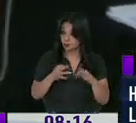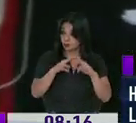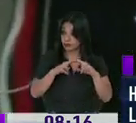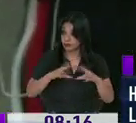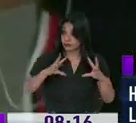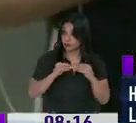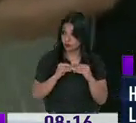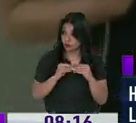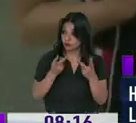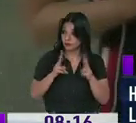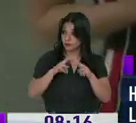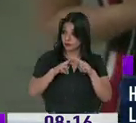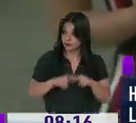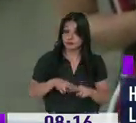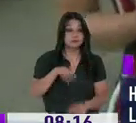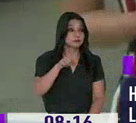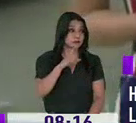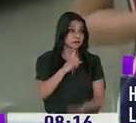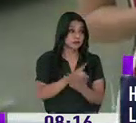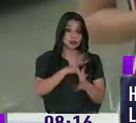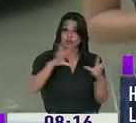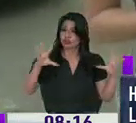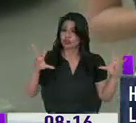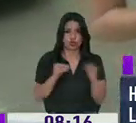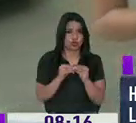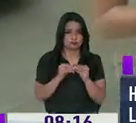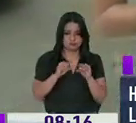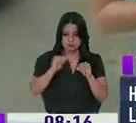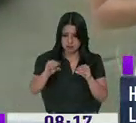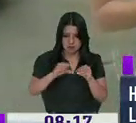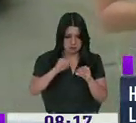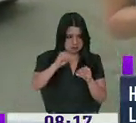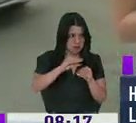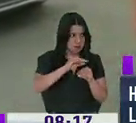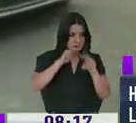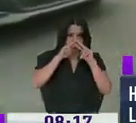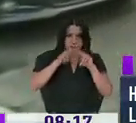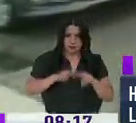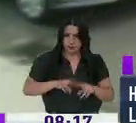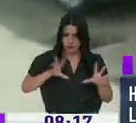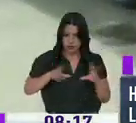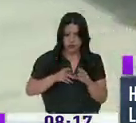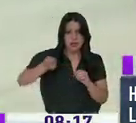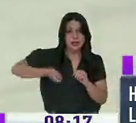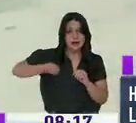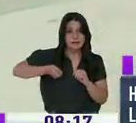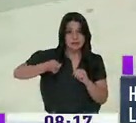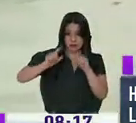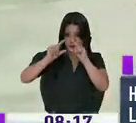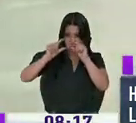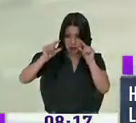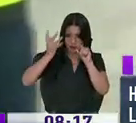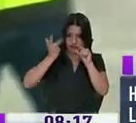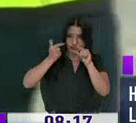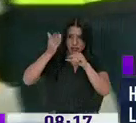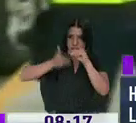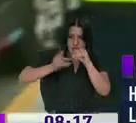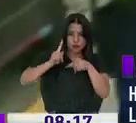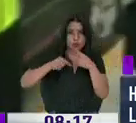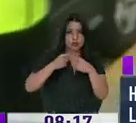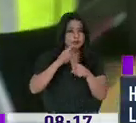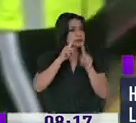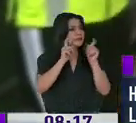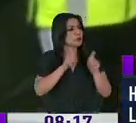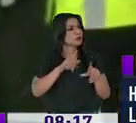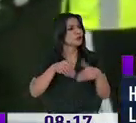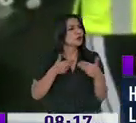el botiquín. Así es, se verifica todo, que todos los implementos que tiene el extintor tengan su fecha de caducidad. ¿Cómo sabe la ciudadanía que